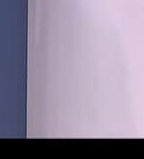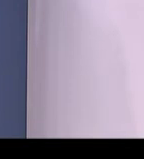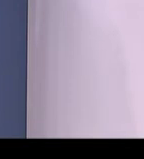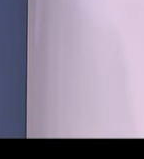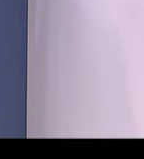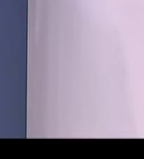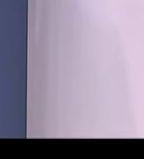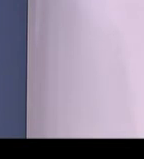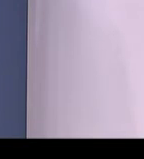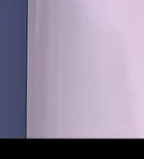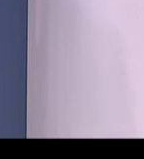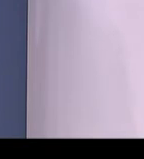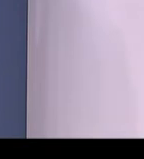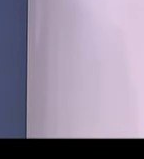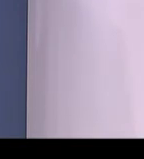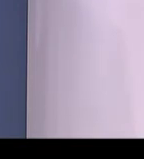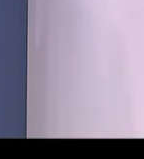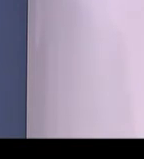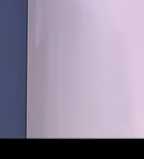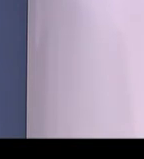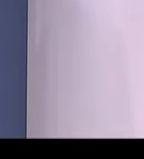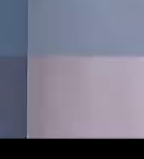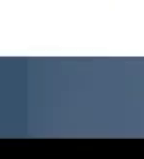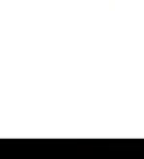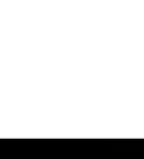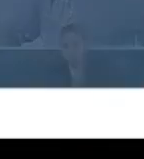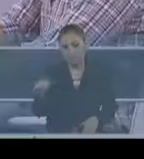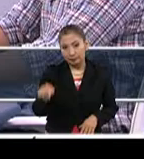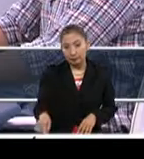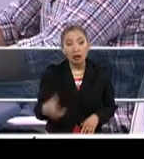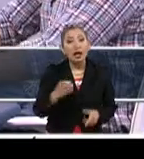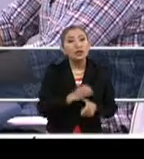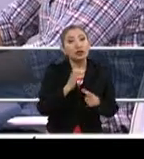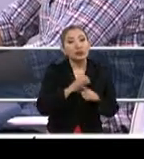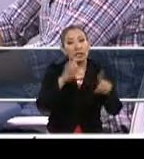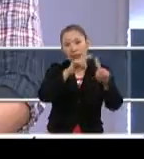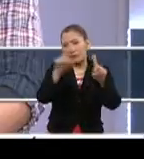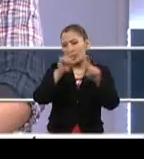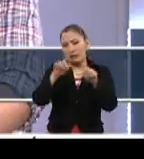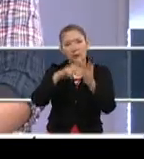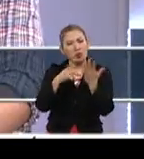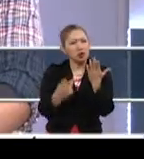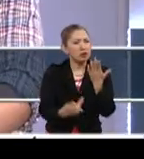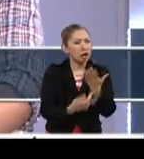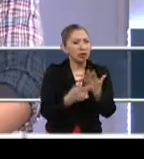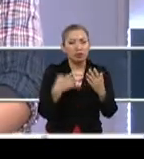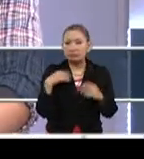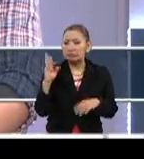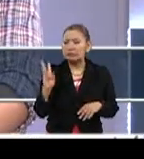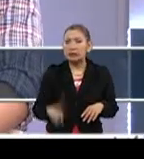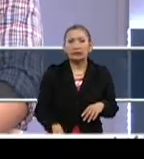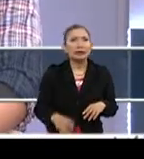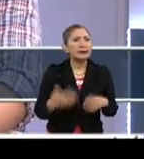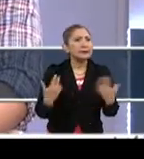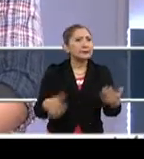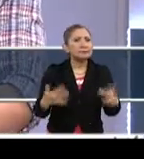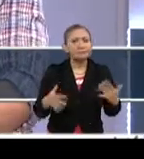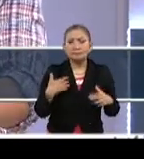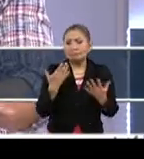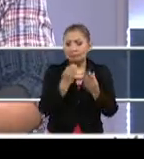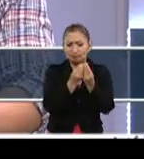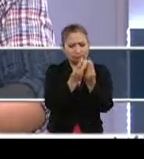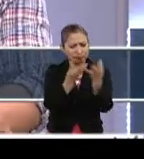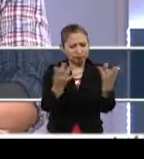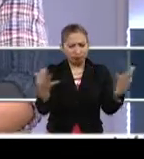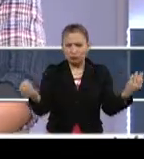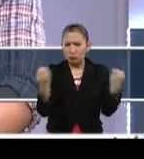este importante lugar para la astronomía mundial. La diversidad de proyectos es realmente brutal,